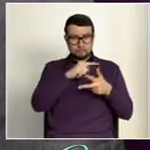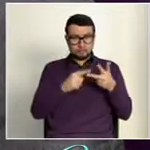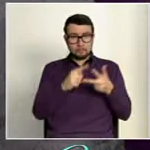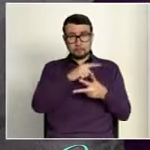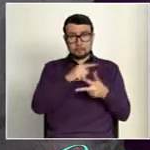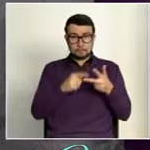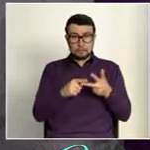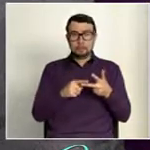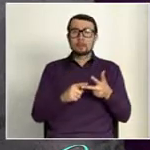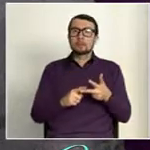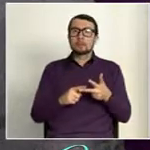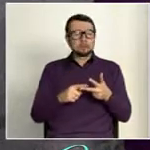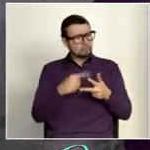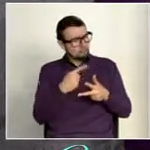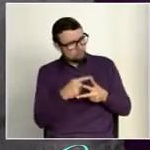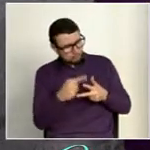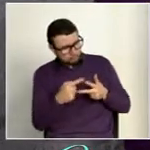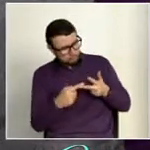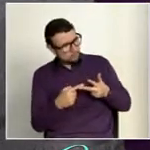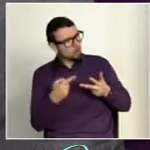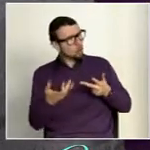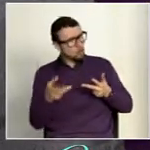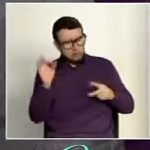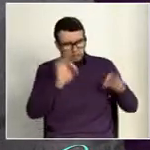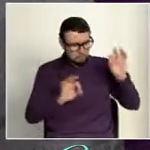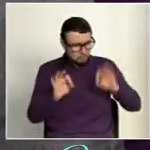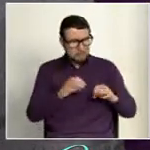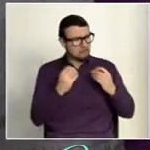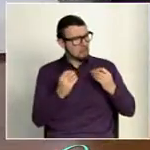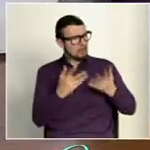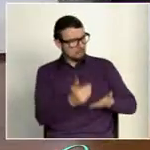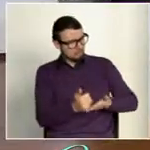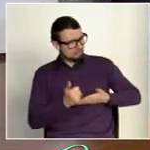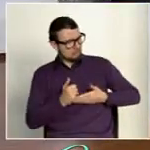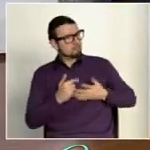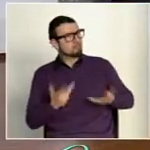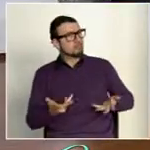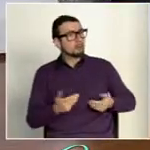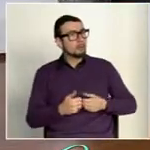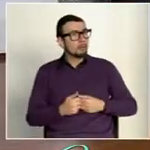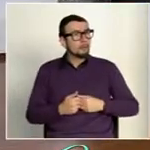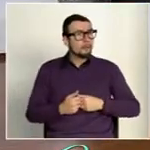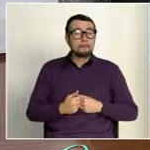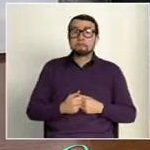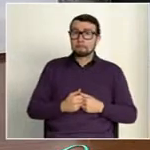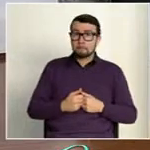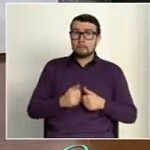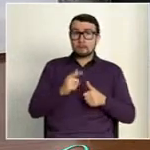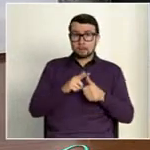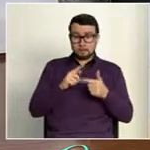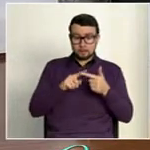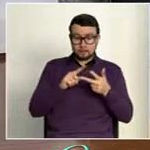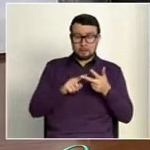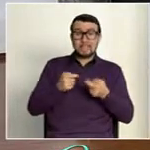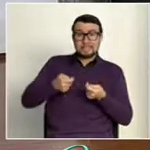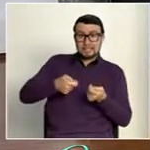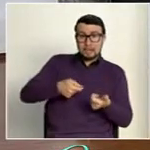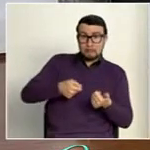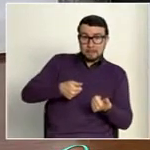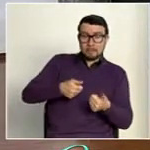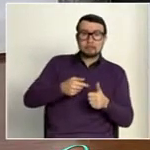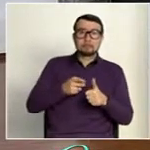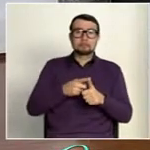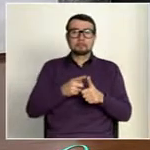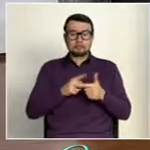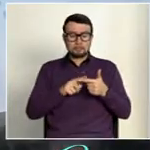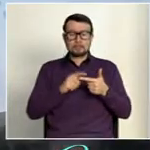hinojo. Hablemos de cómo es la preparación y para qué se utiliza. Ok. Bueno, esos tres tipos de semillas, semillas de cilantro o coriandro,